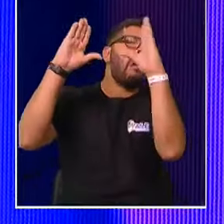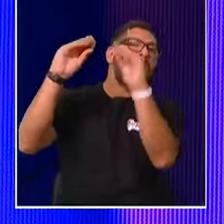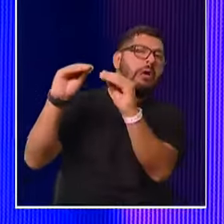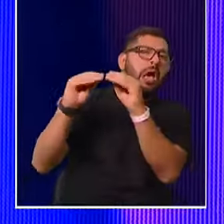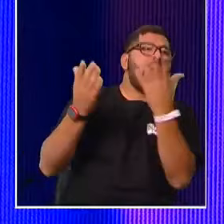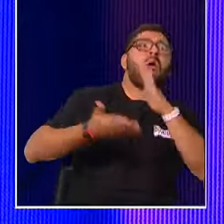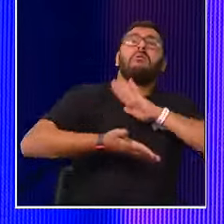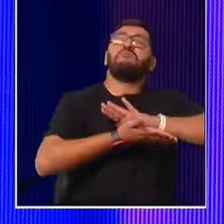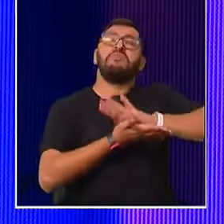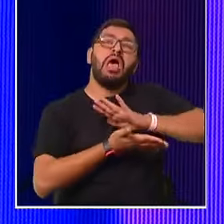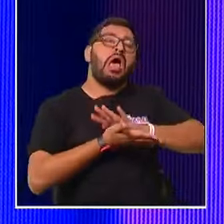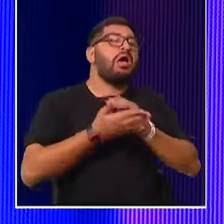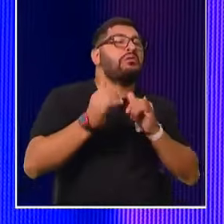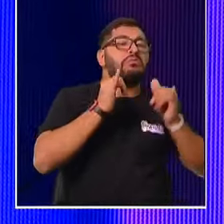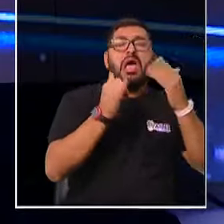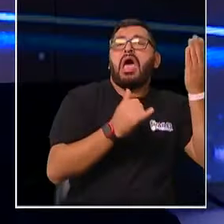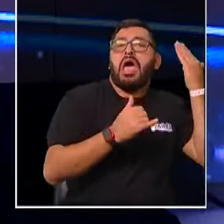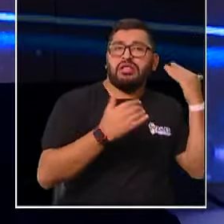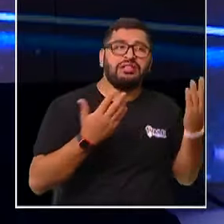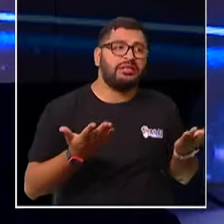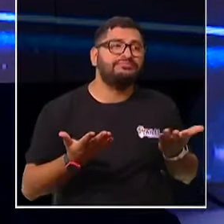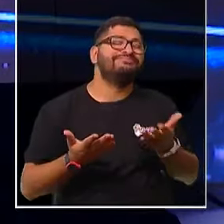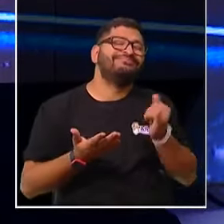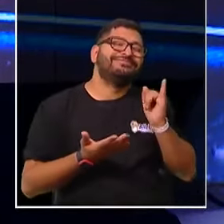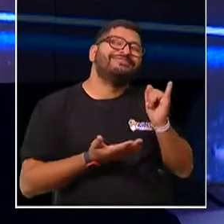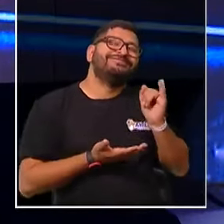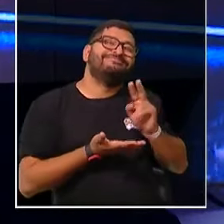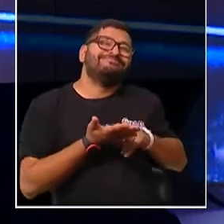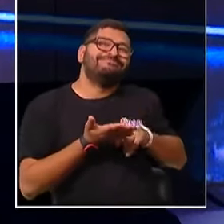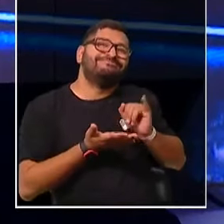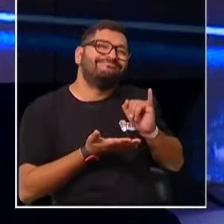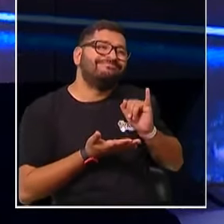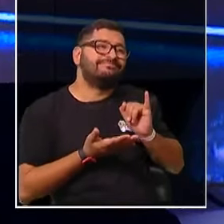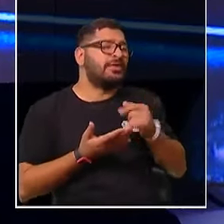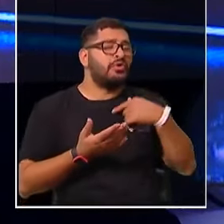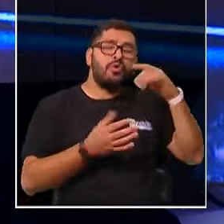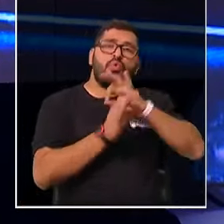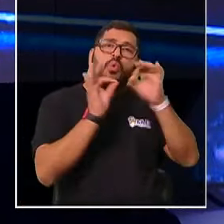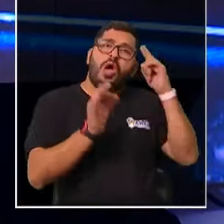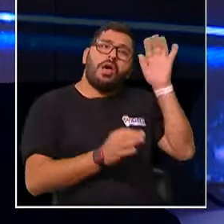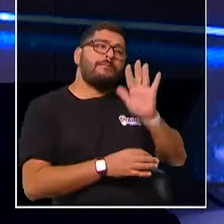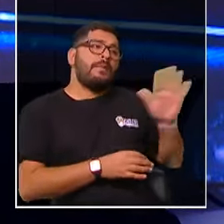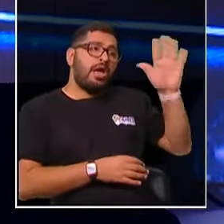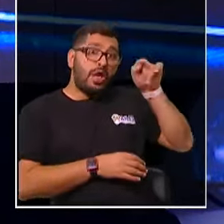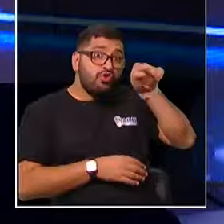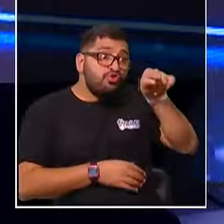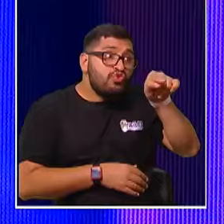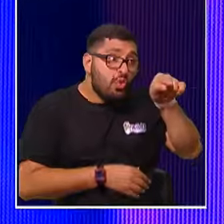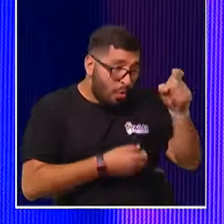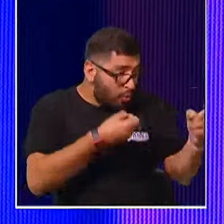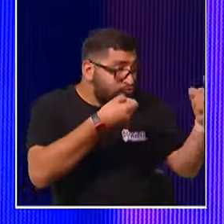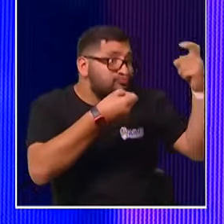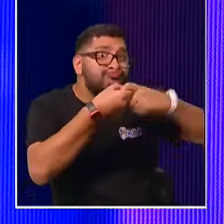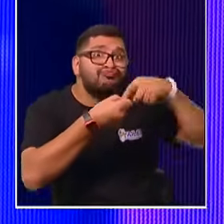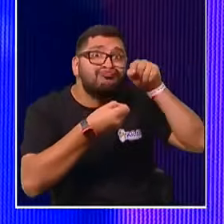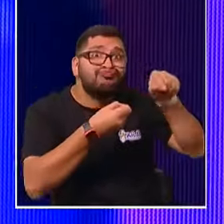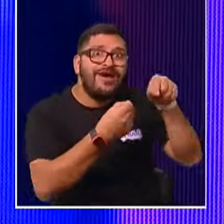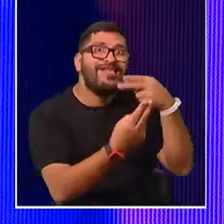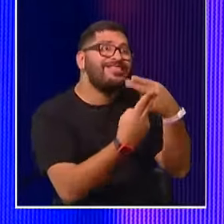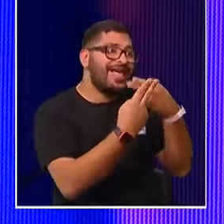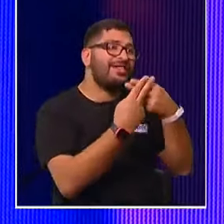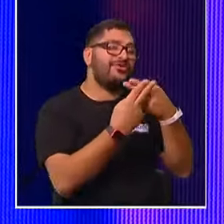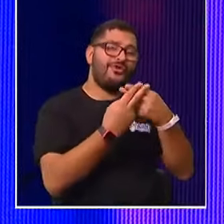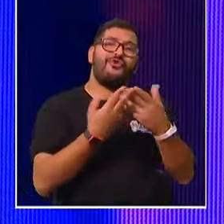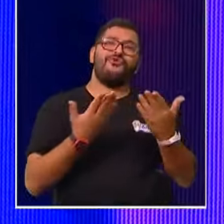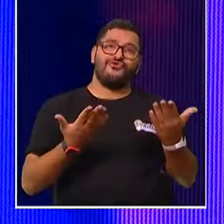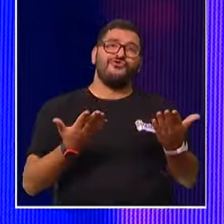también. Sí. Pero nunca pensaste que tenías tú que ser parte. Aquí. ¿Cómo